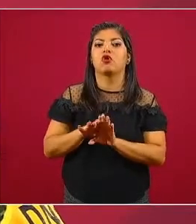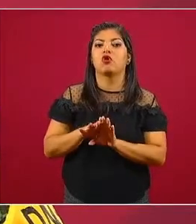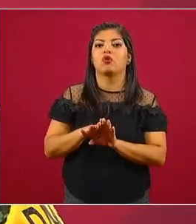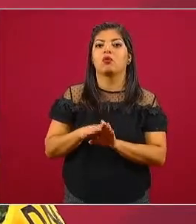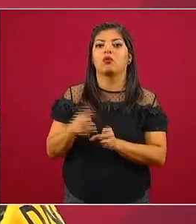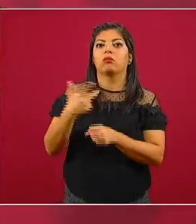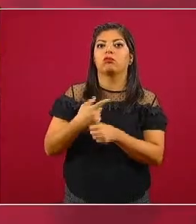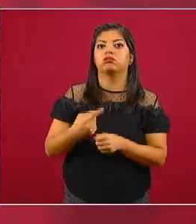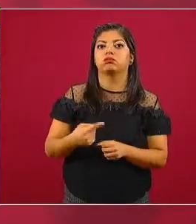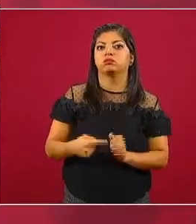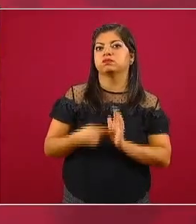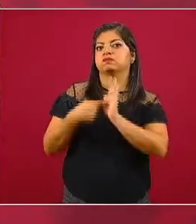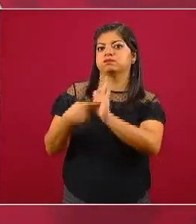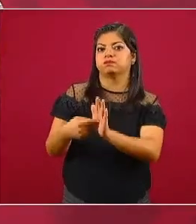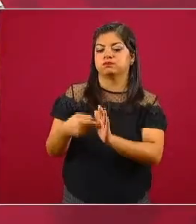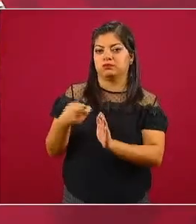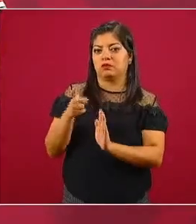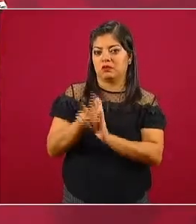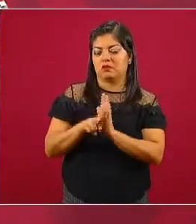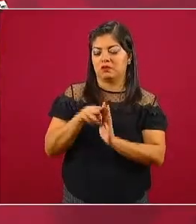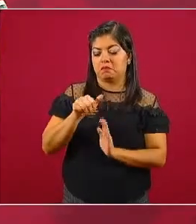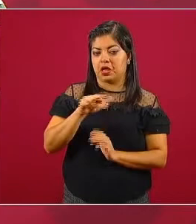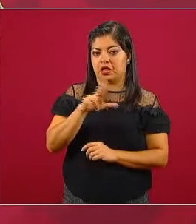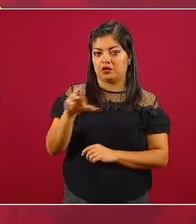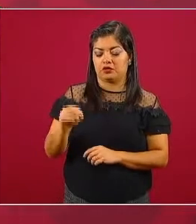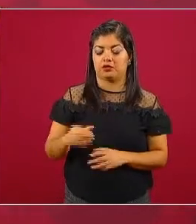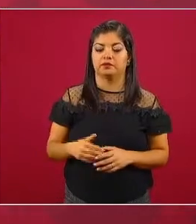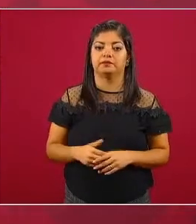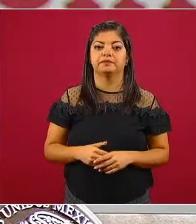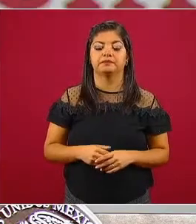esos comentarios que hizo en su video el Marro.